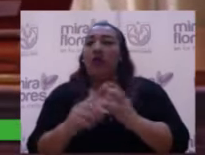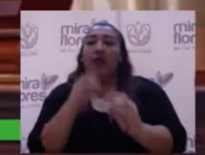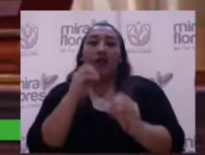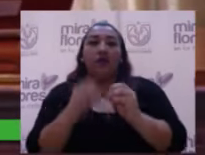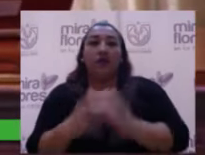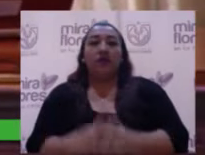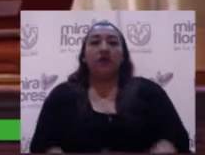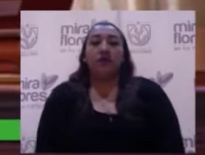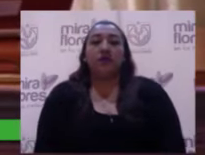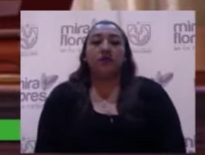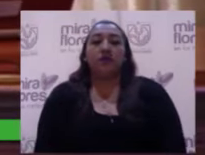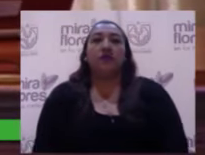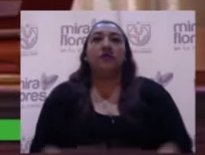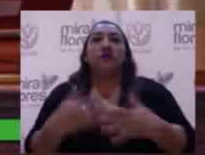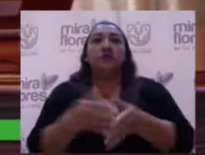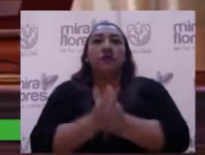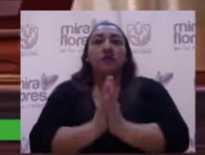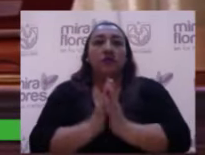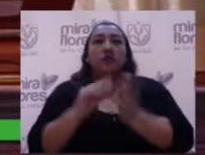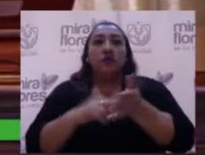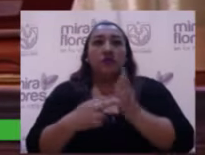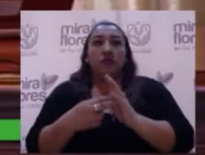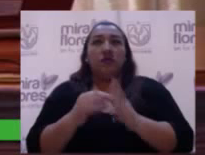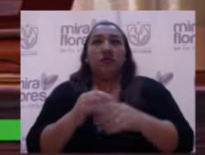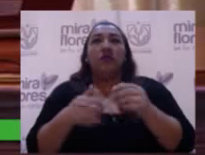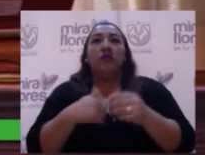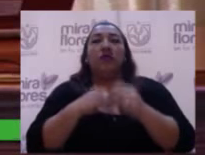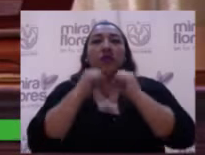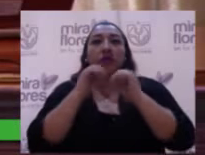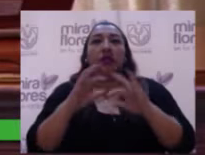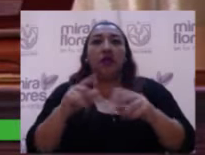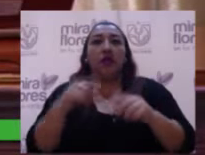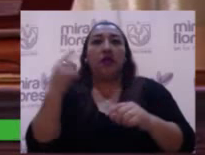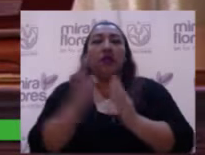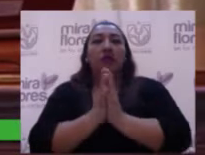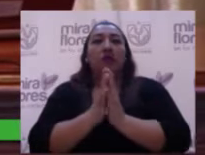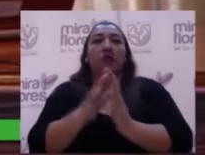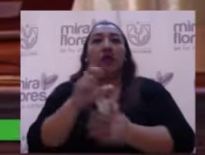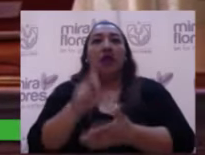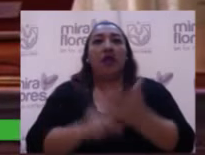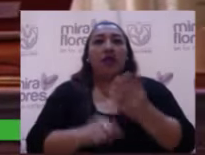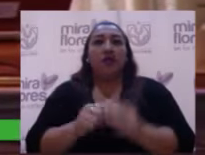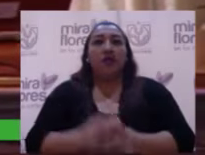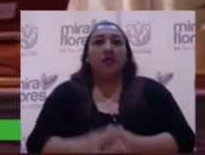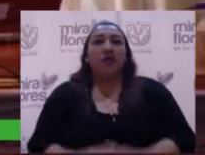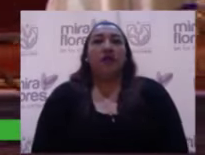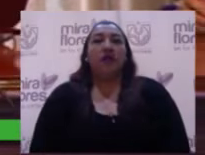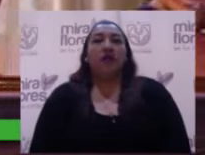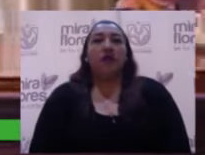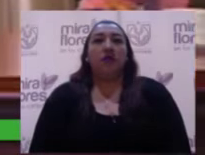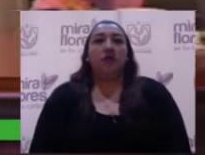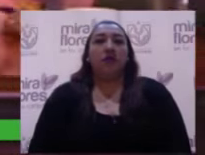fecha. Y le voy a pedir en ese sentido a nuestra secretaria general del Consejo que se sirva a pasar la lista del caso.